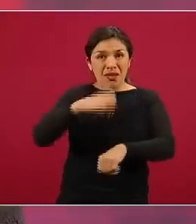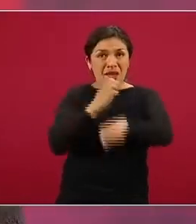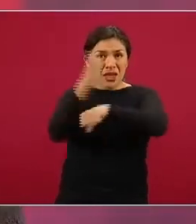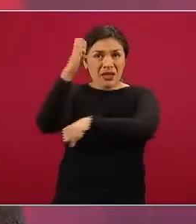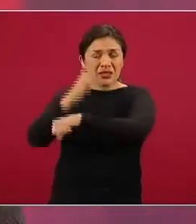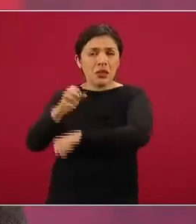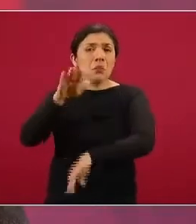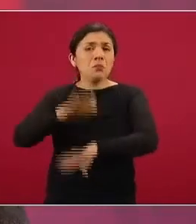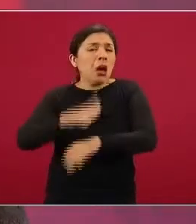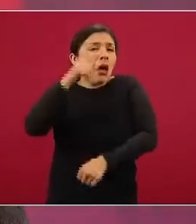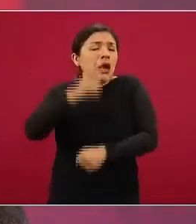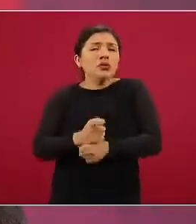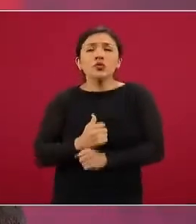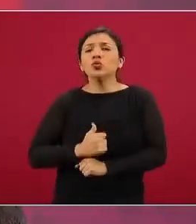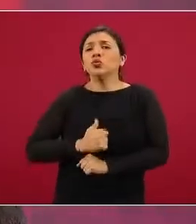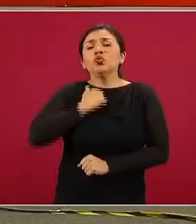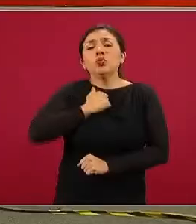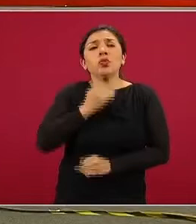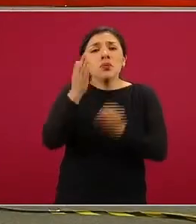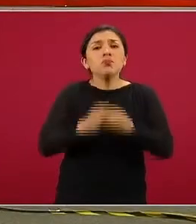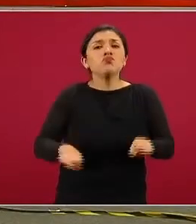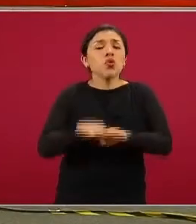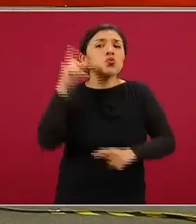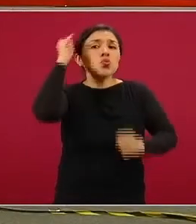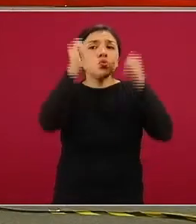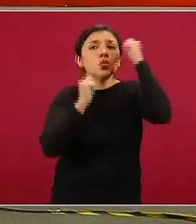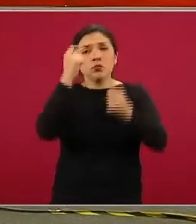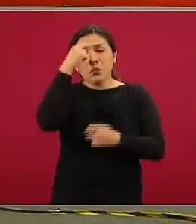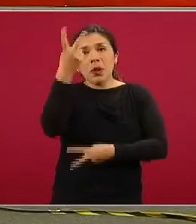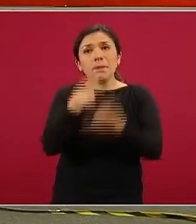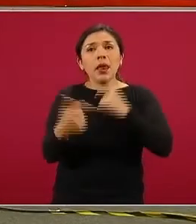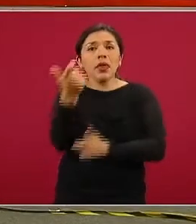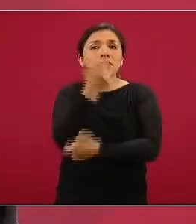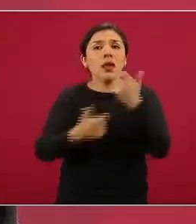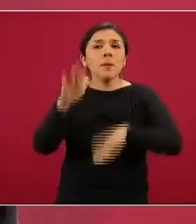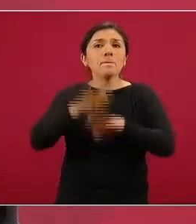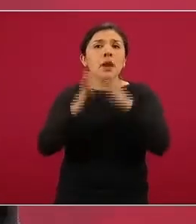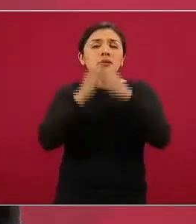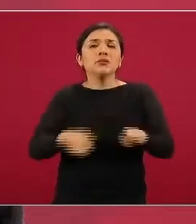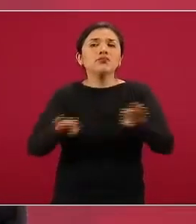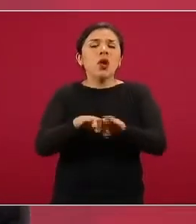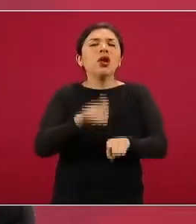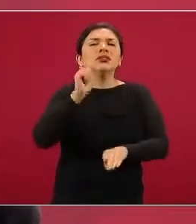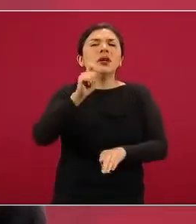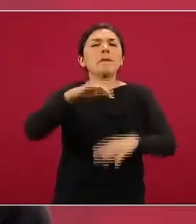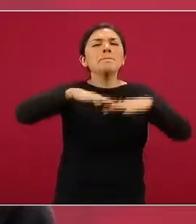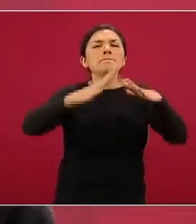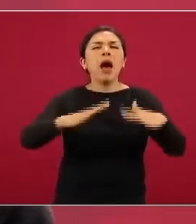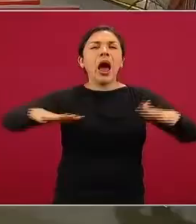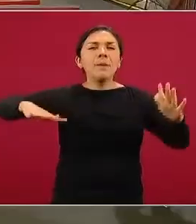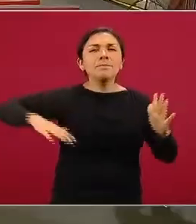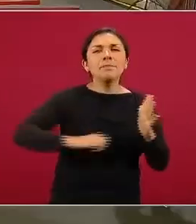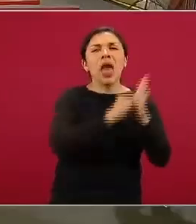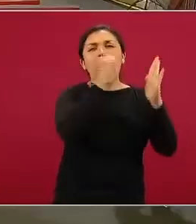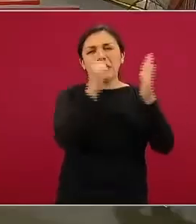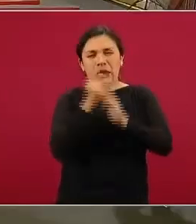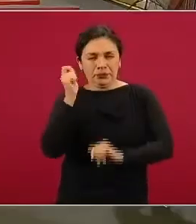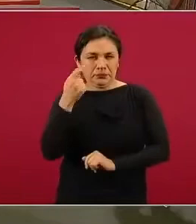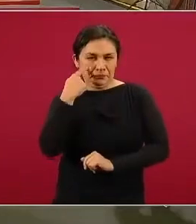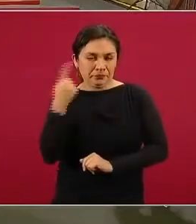cuya economía depende muy sustancialmente del turismo, principalmente los estados costeros.